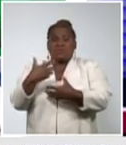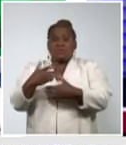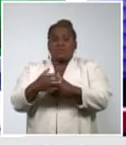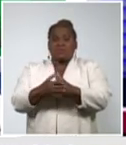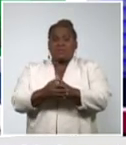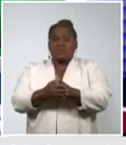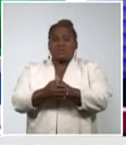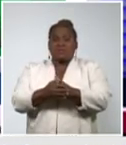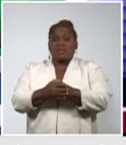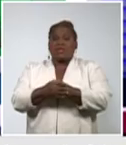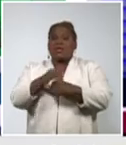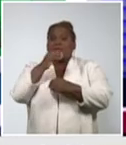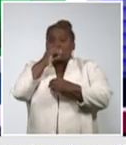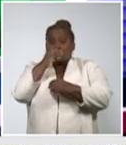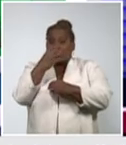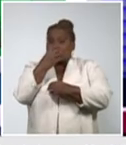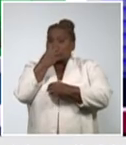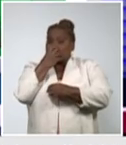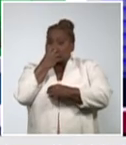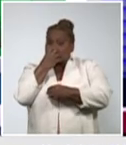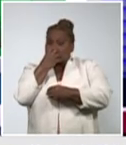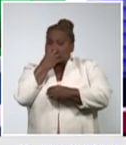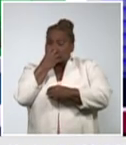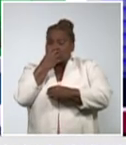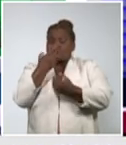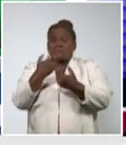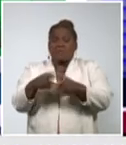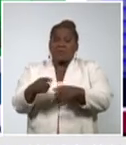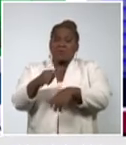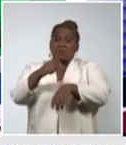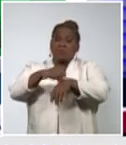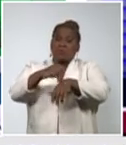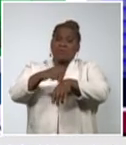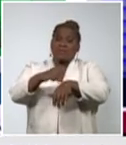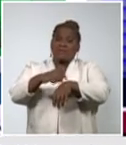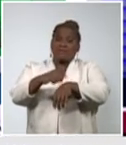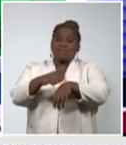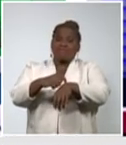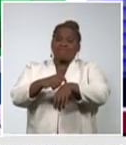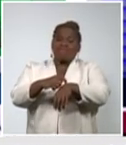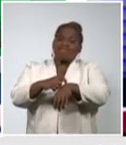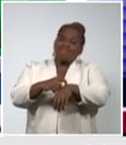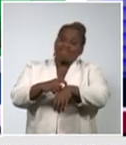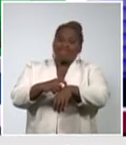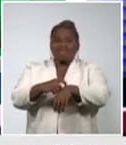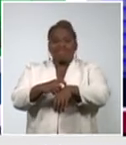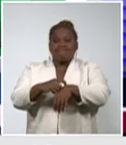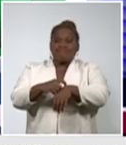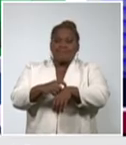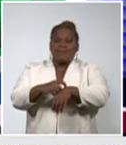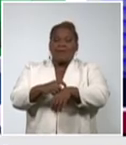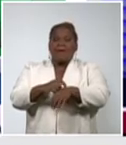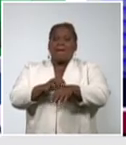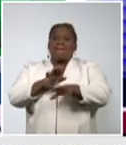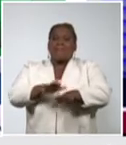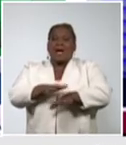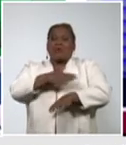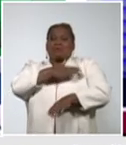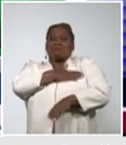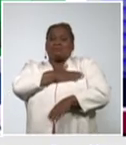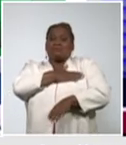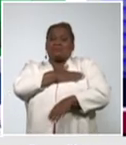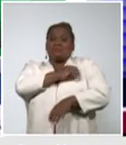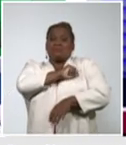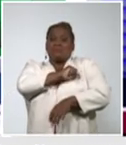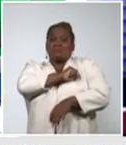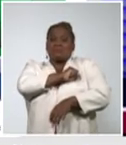intubarla, ventilarla, pero lamentablemente en un momento determinado pues hizo una parada cardíaca en asistolia que